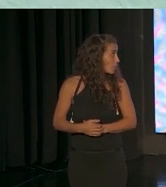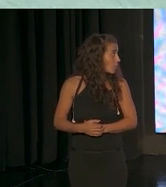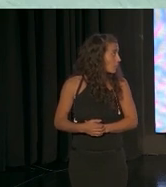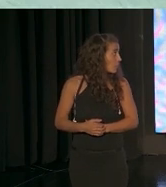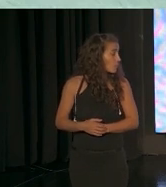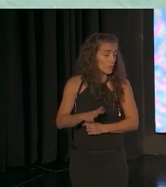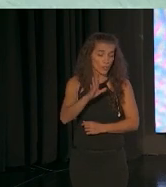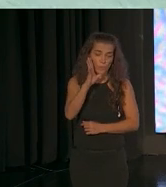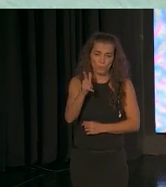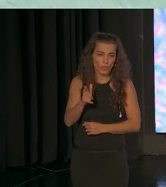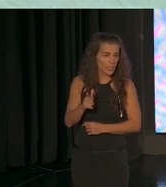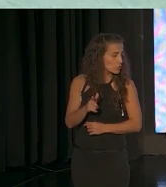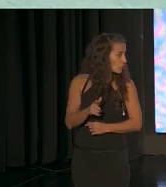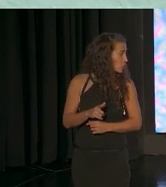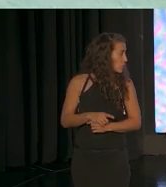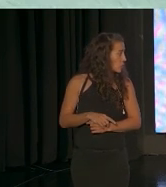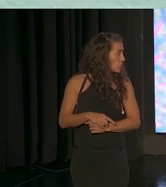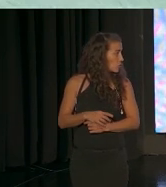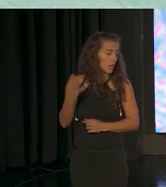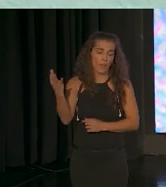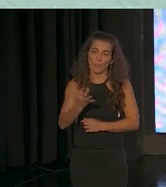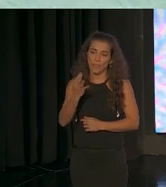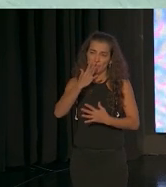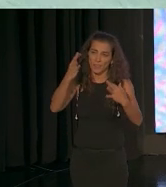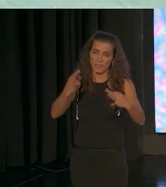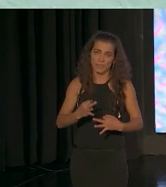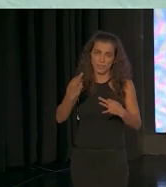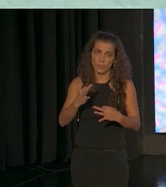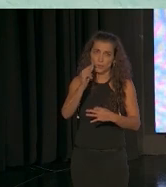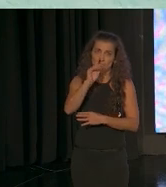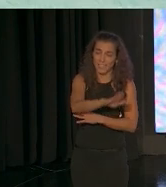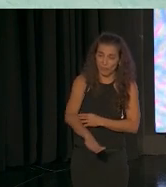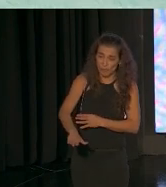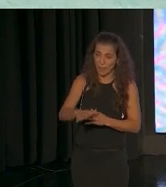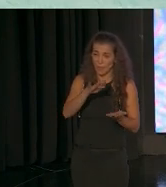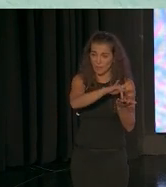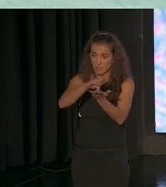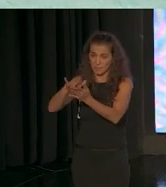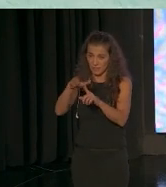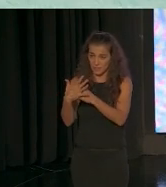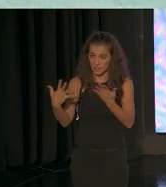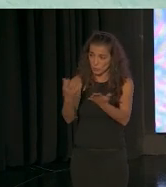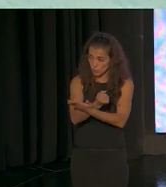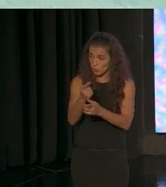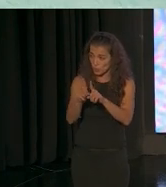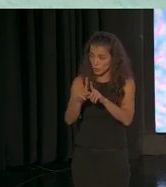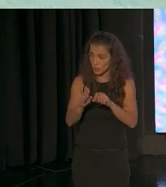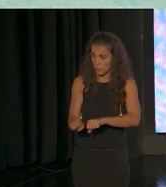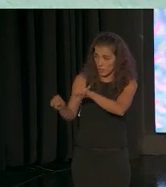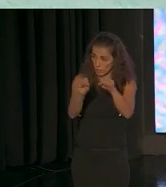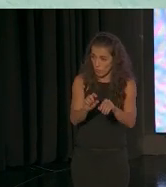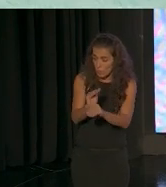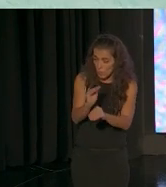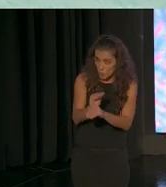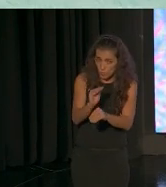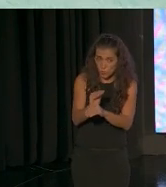Por eso, precisamente por eso, debemos asegurar que cada infancia, que todas las infancias puedan ser refugio